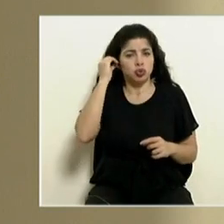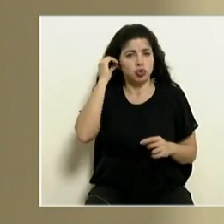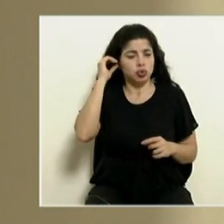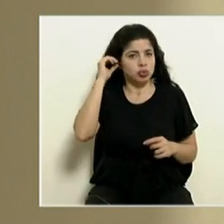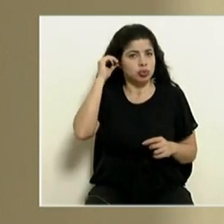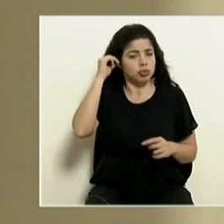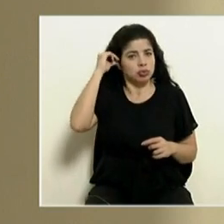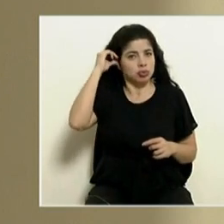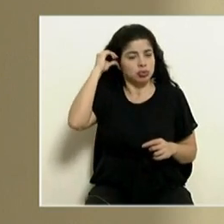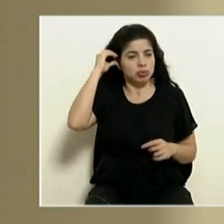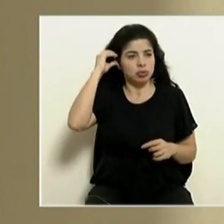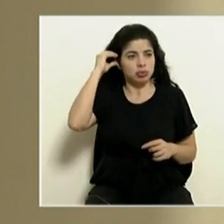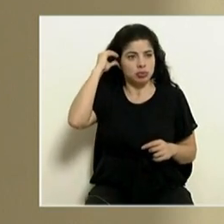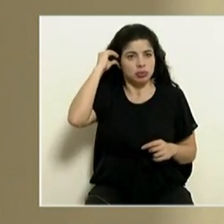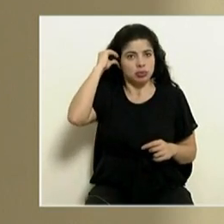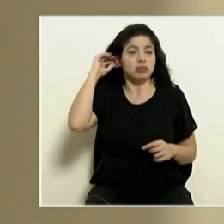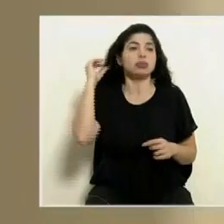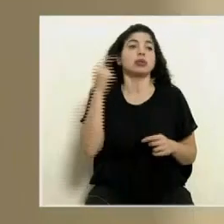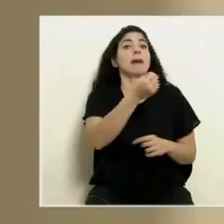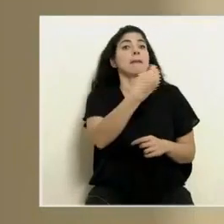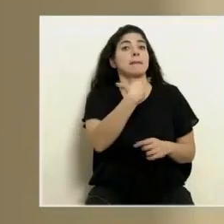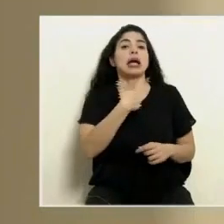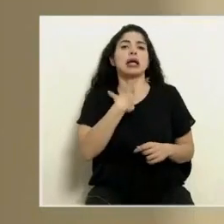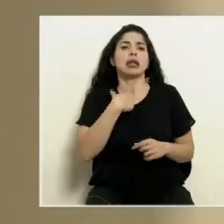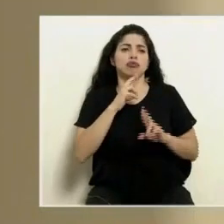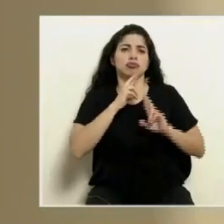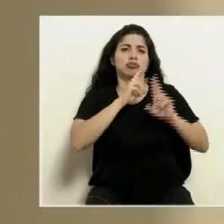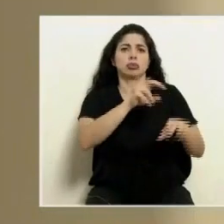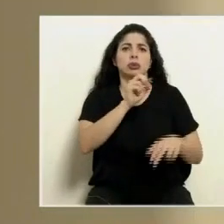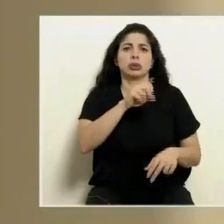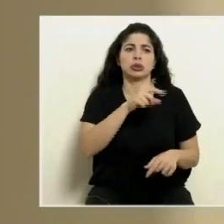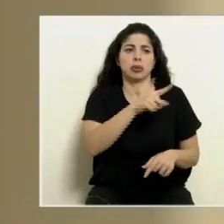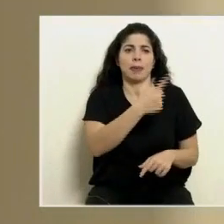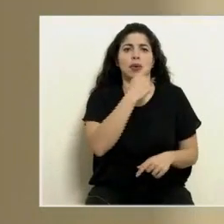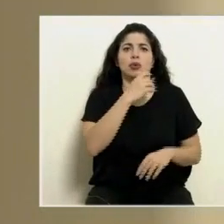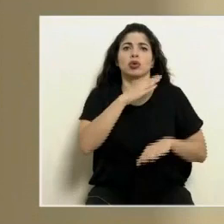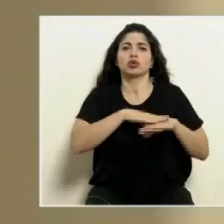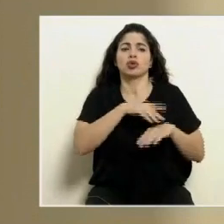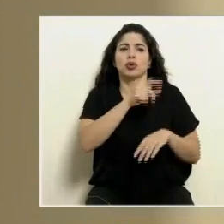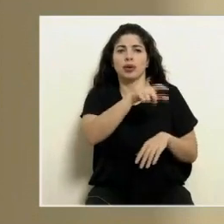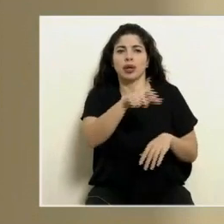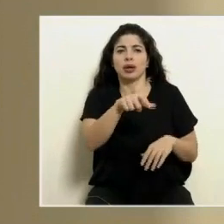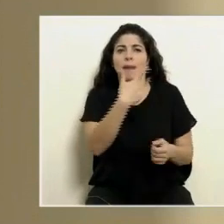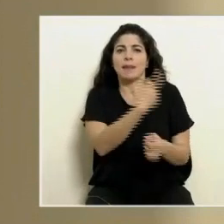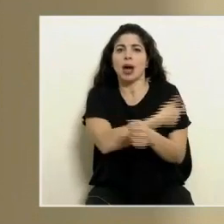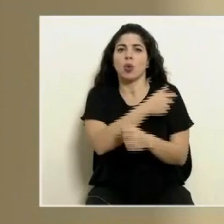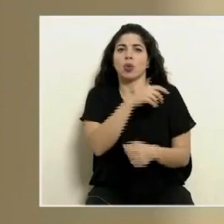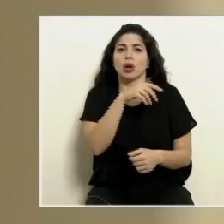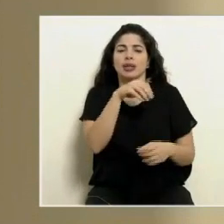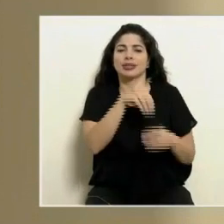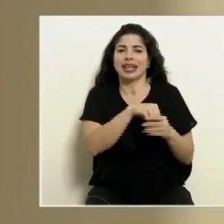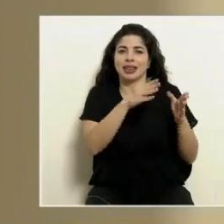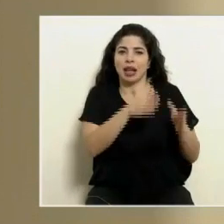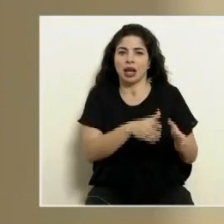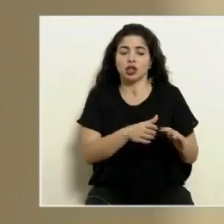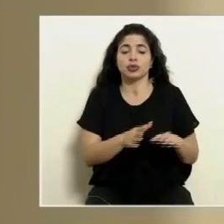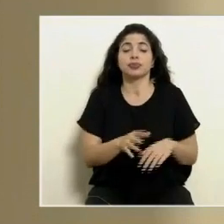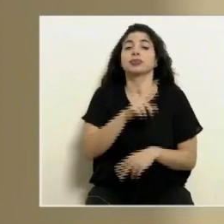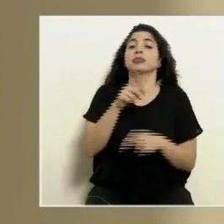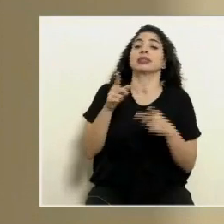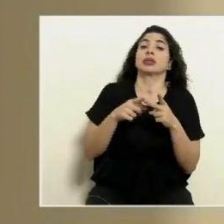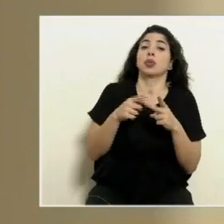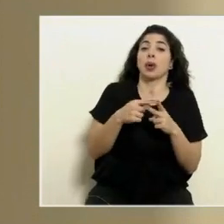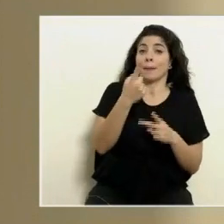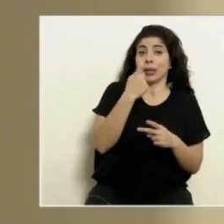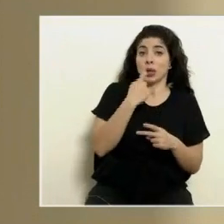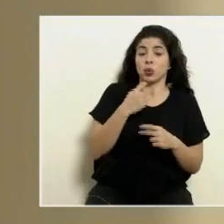tarde y por medio de prensa le contestamos esa pregunta sobre la vacunación de los internos. Con respecto a la segunda pregunta,